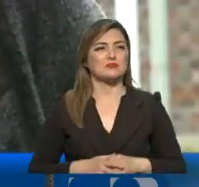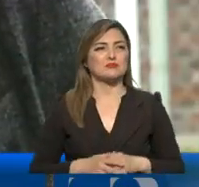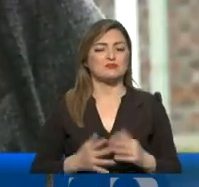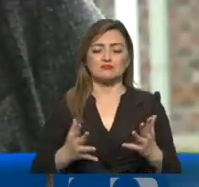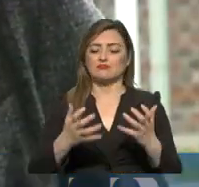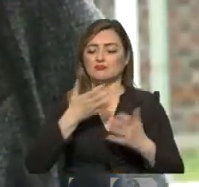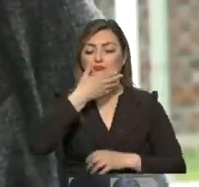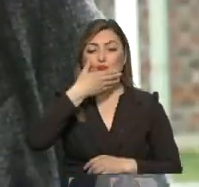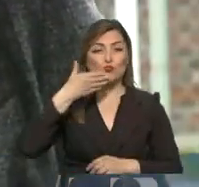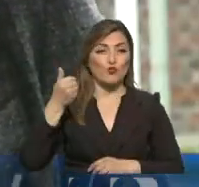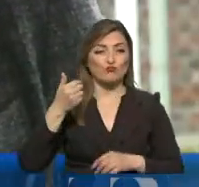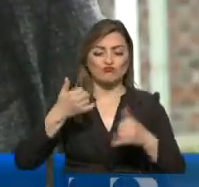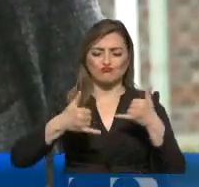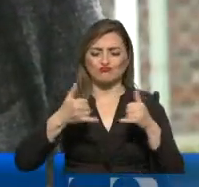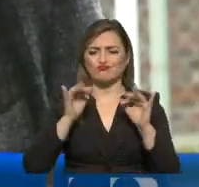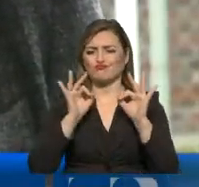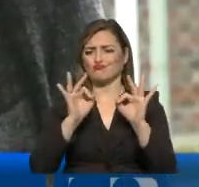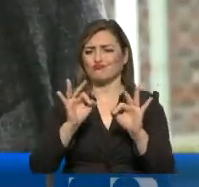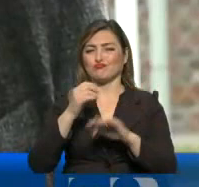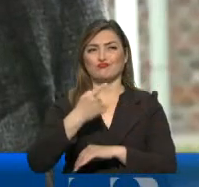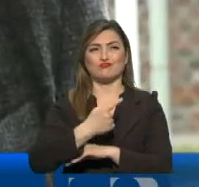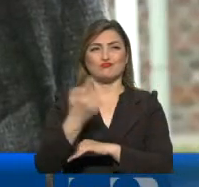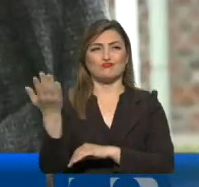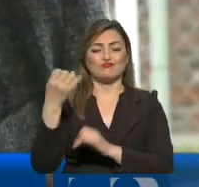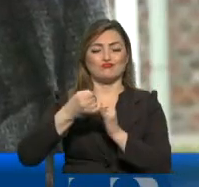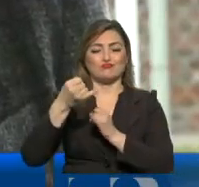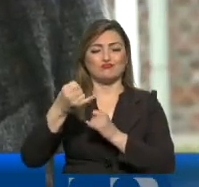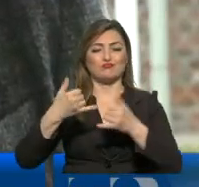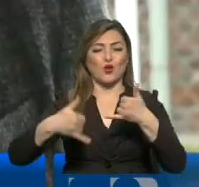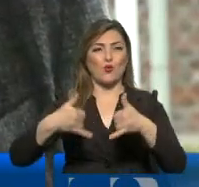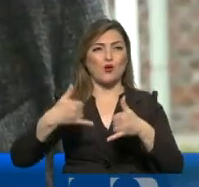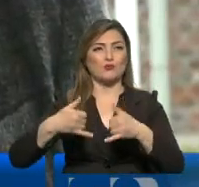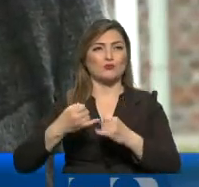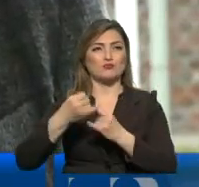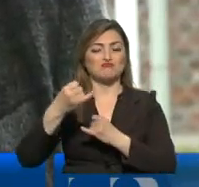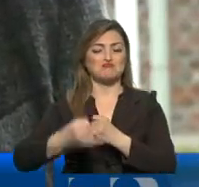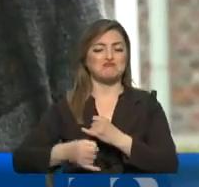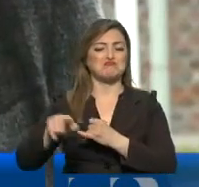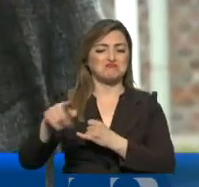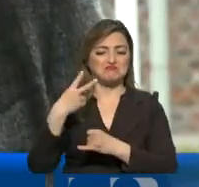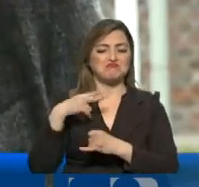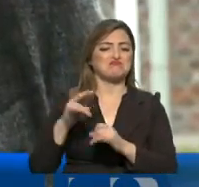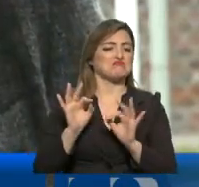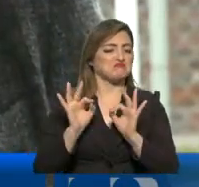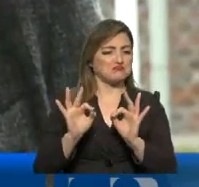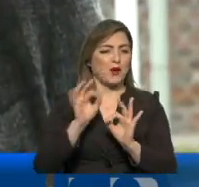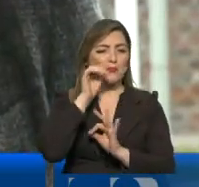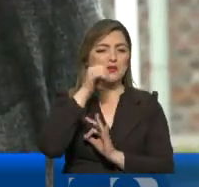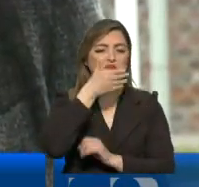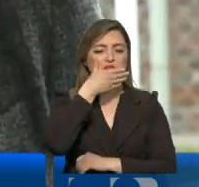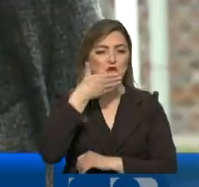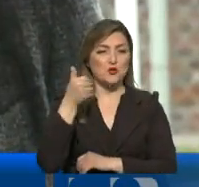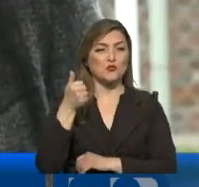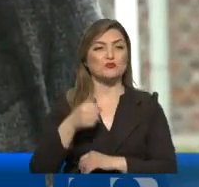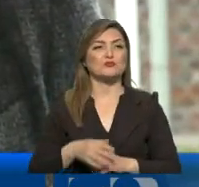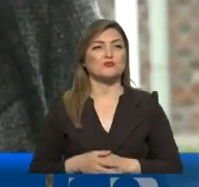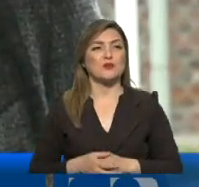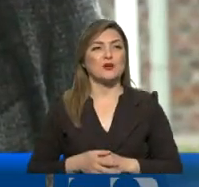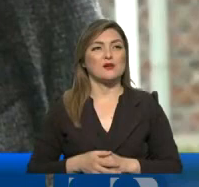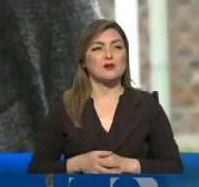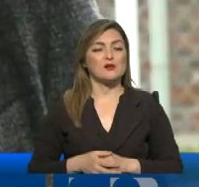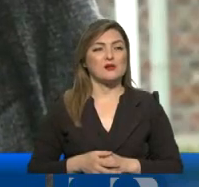mejor. Jugaron bien el último partido. Sé que lo harán mejor mañana.